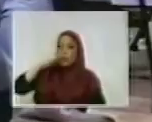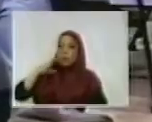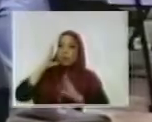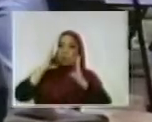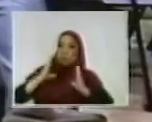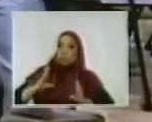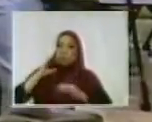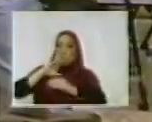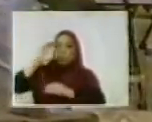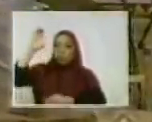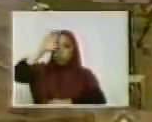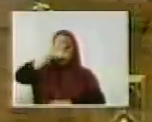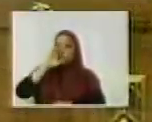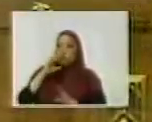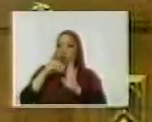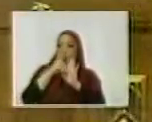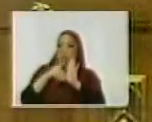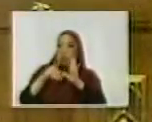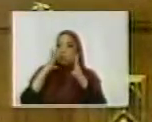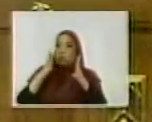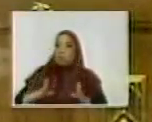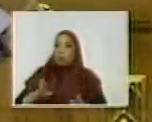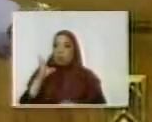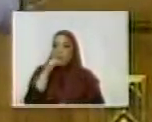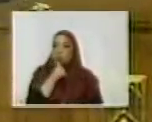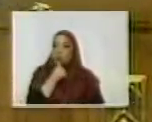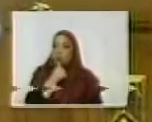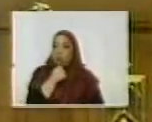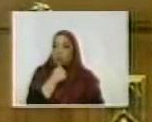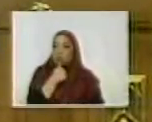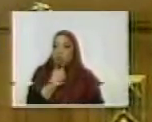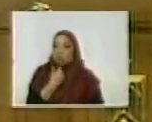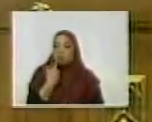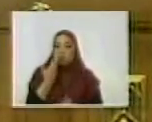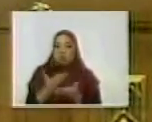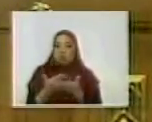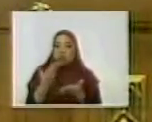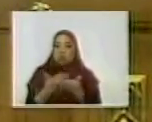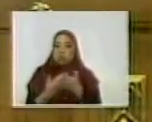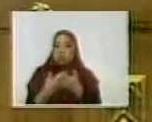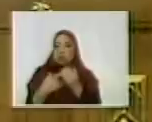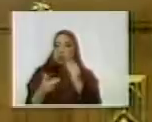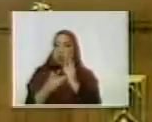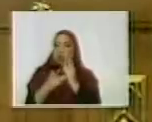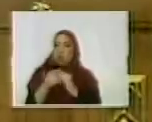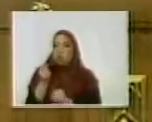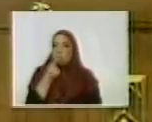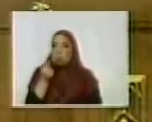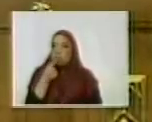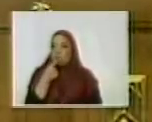humanos no permiten que en Venezuela traigamos equipos médicos.